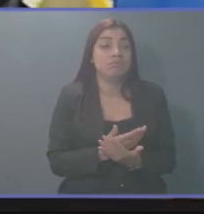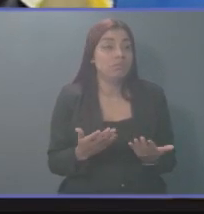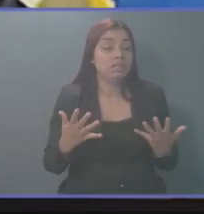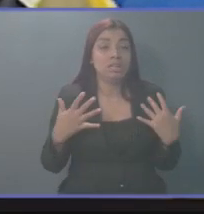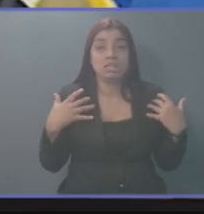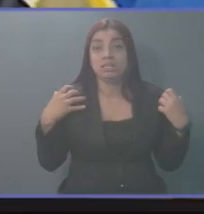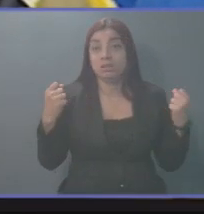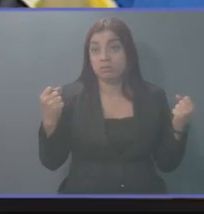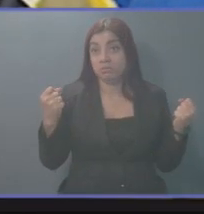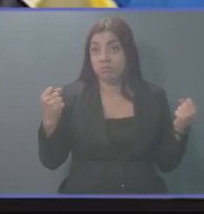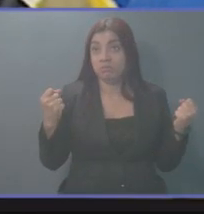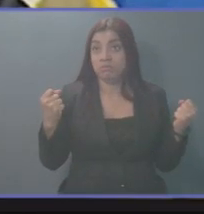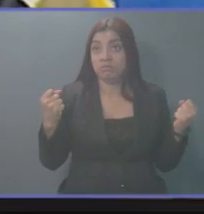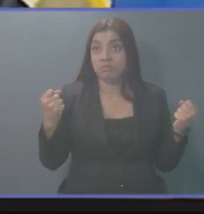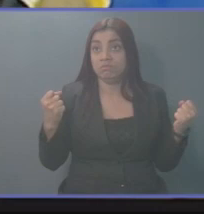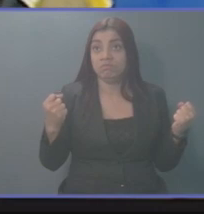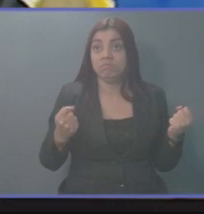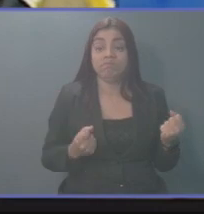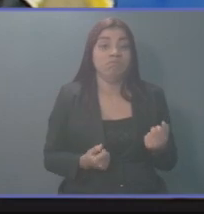salud,